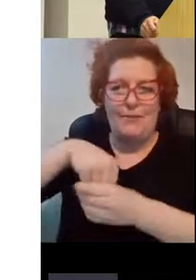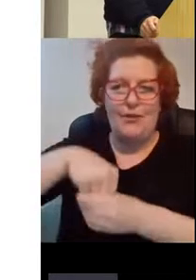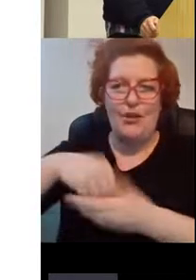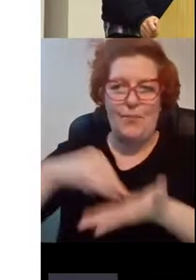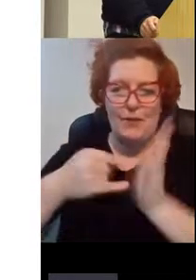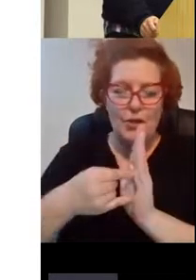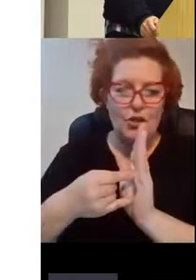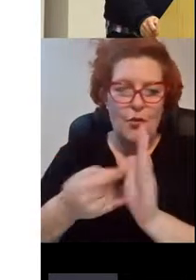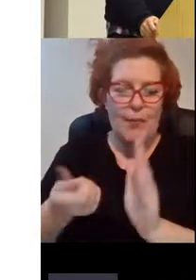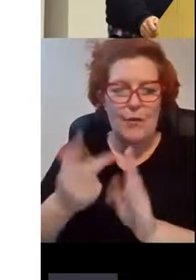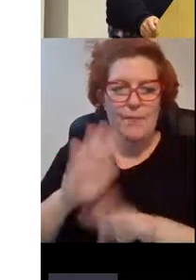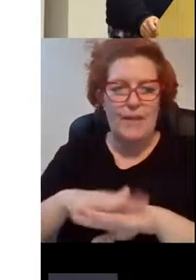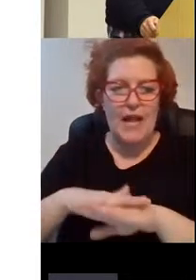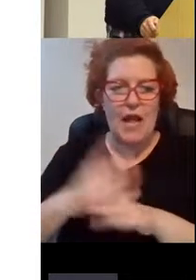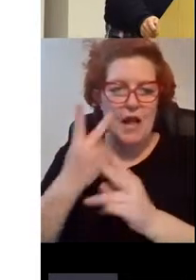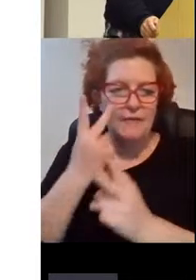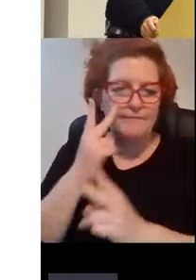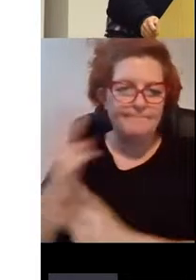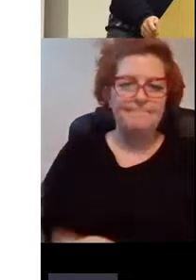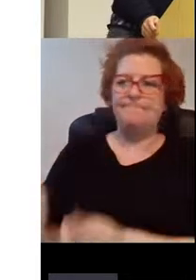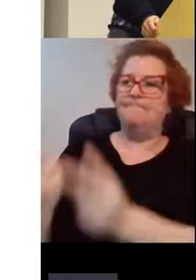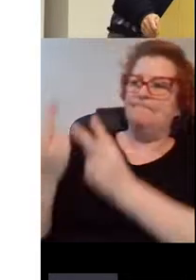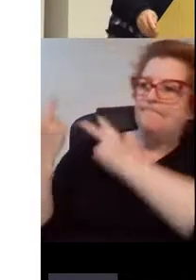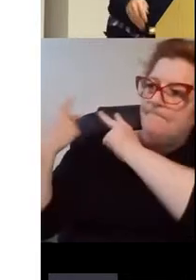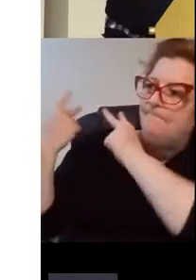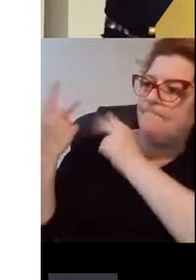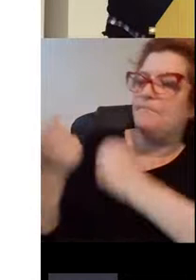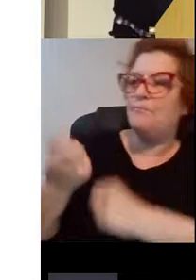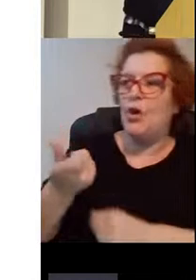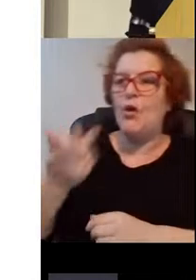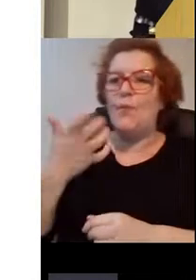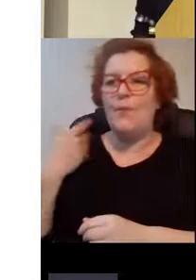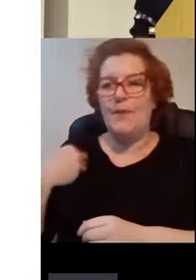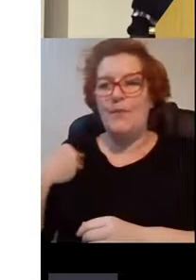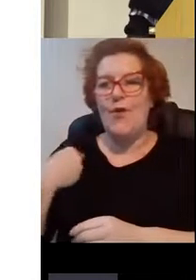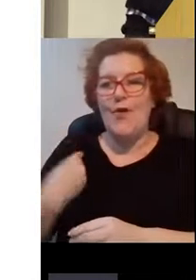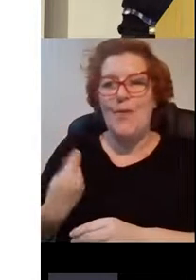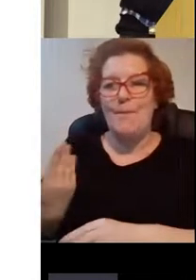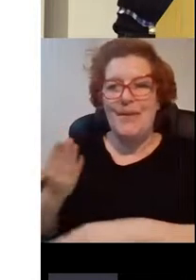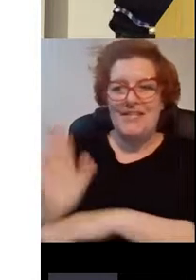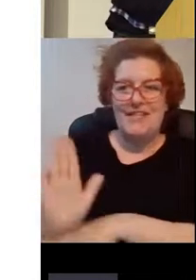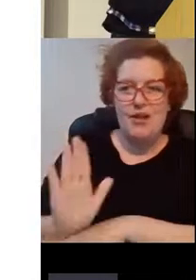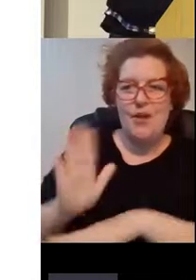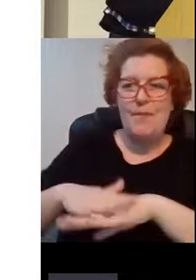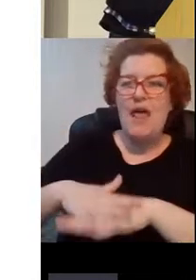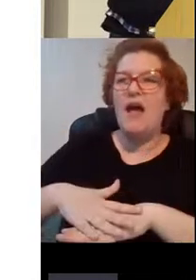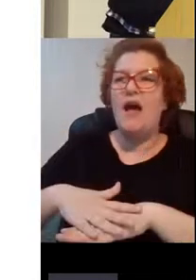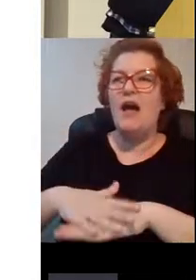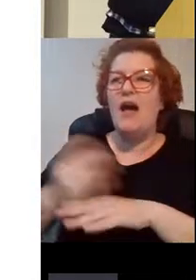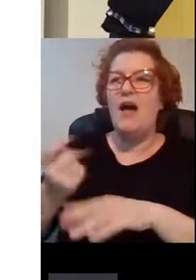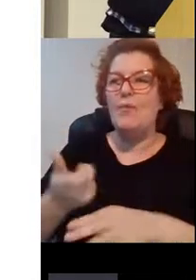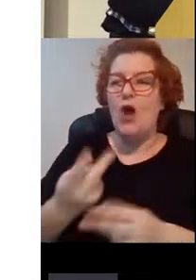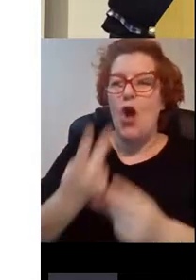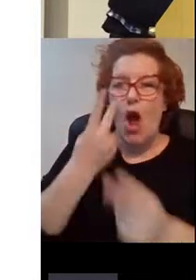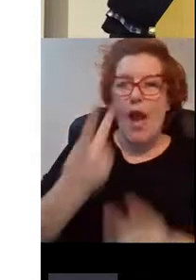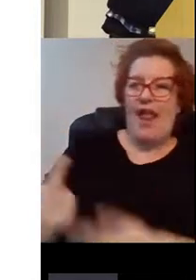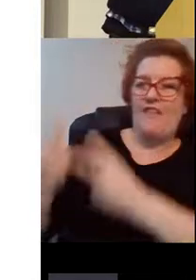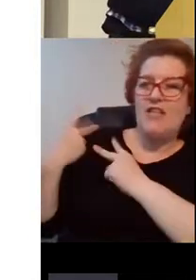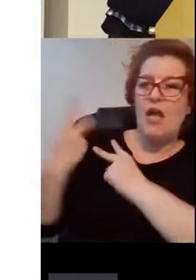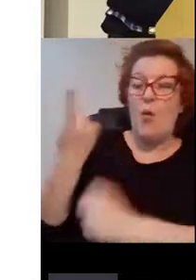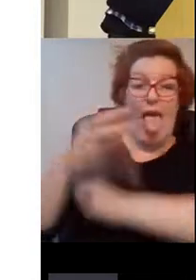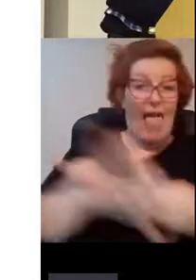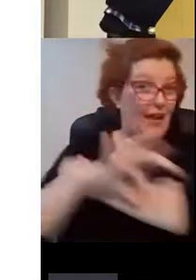revisen globalmente. Hace poco, en la presentación que hemos tenido sobre ornamento, esa idea de que pueden revisar al final del curso, con un solo